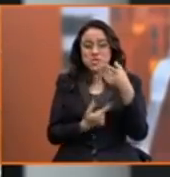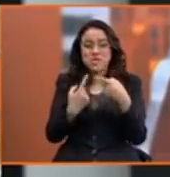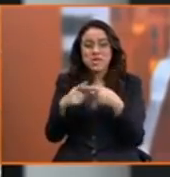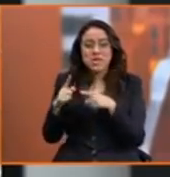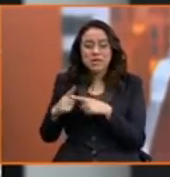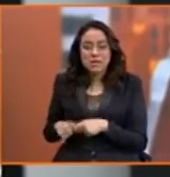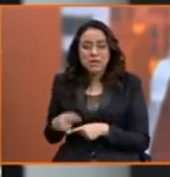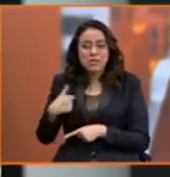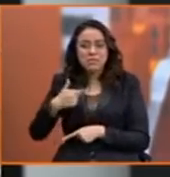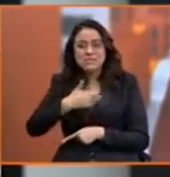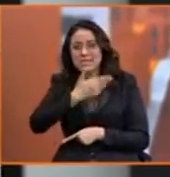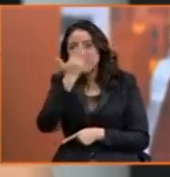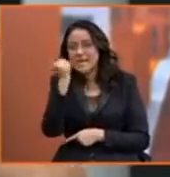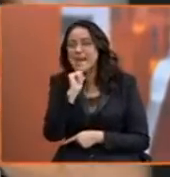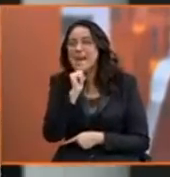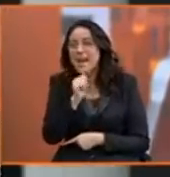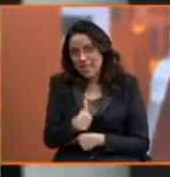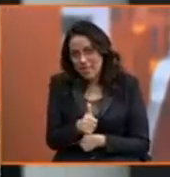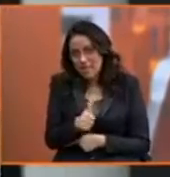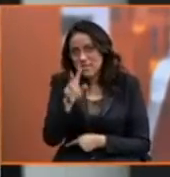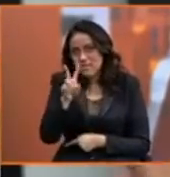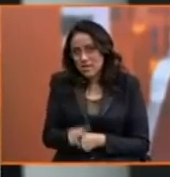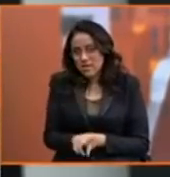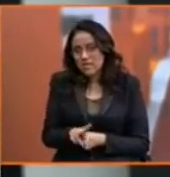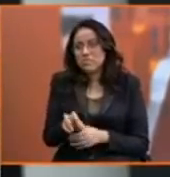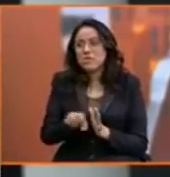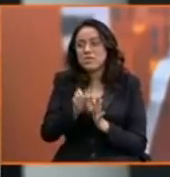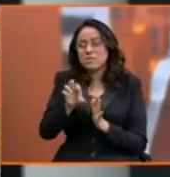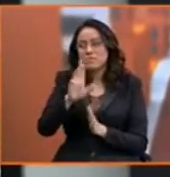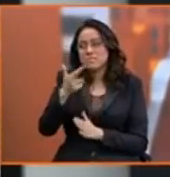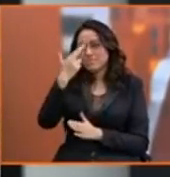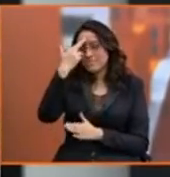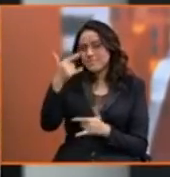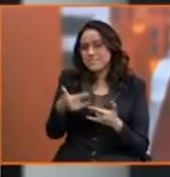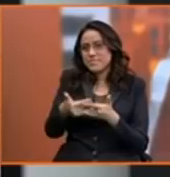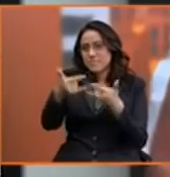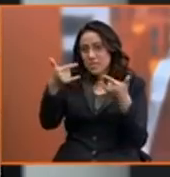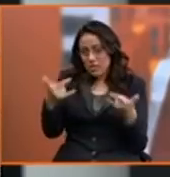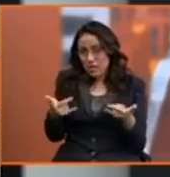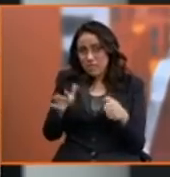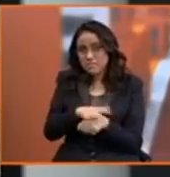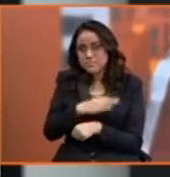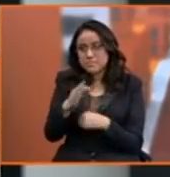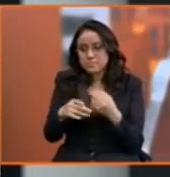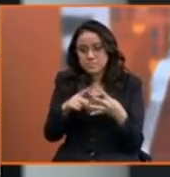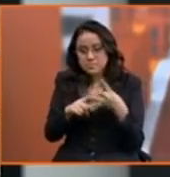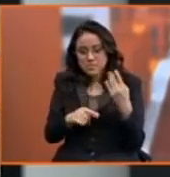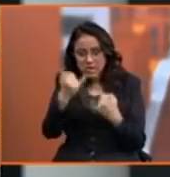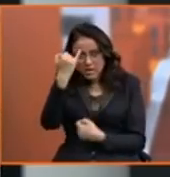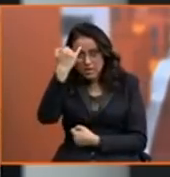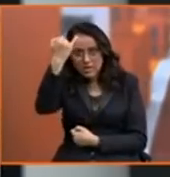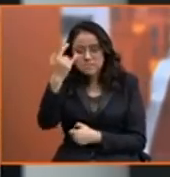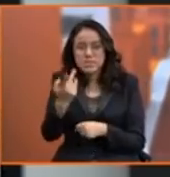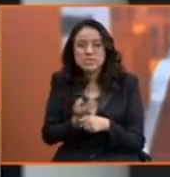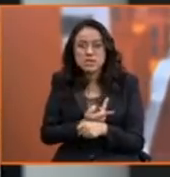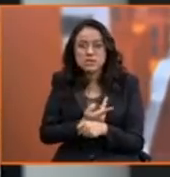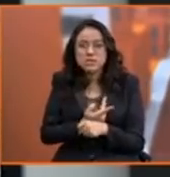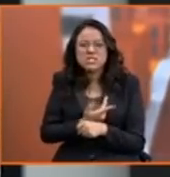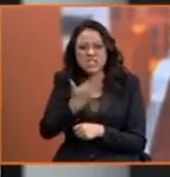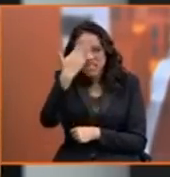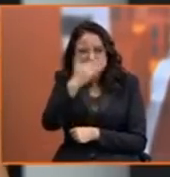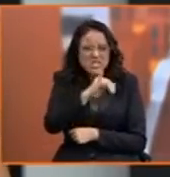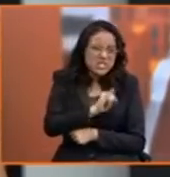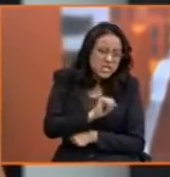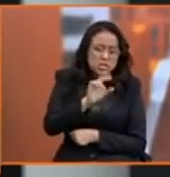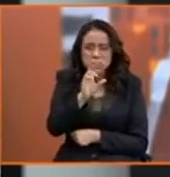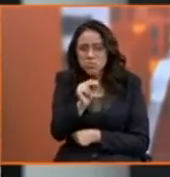final no sabemos nada de ella. Sí, claro. Si nos vamos como a remontar en la historia, porque todos son teorías, ¿no? ¿Qué sabemos si eso era cierto